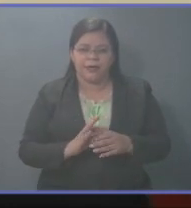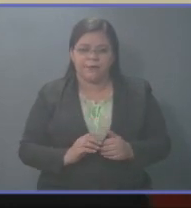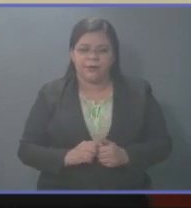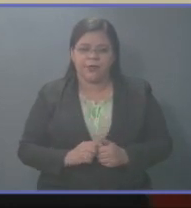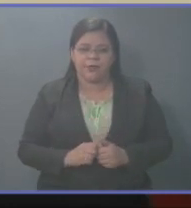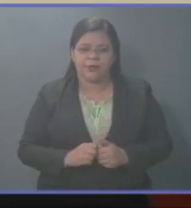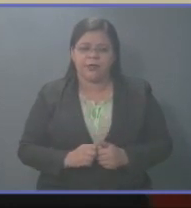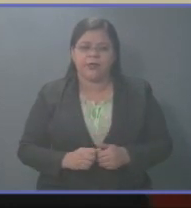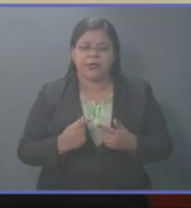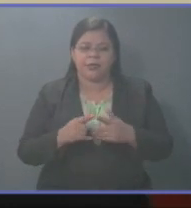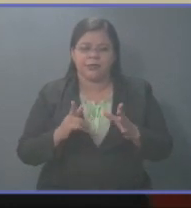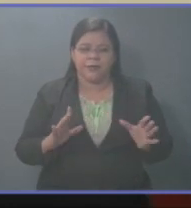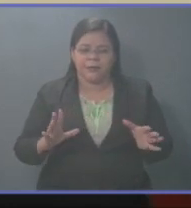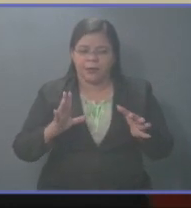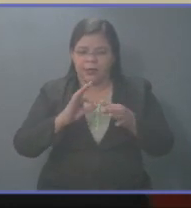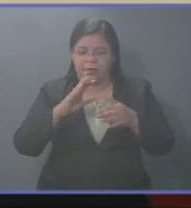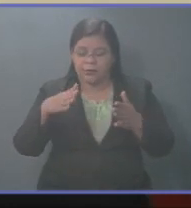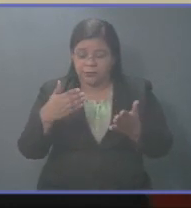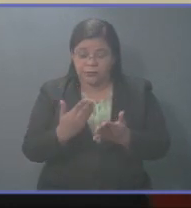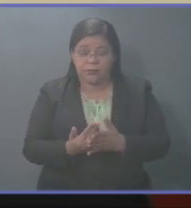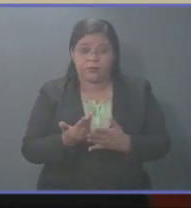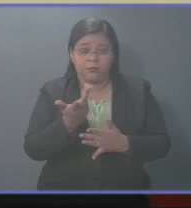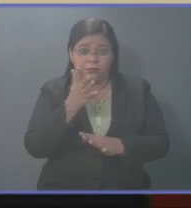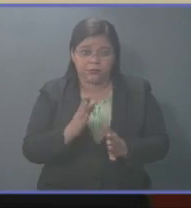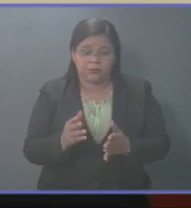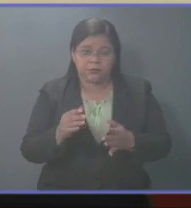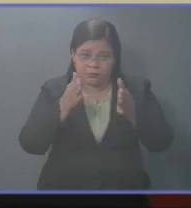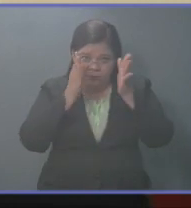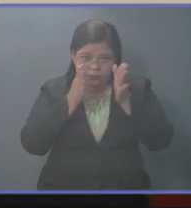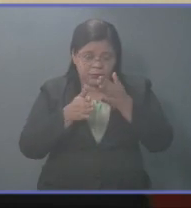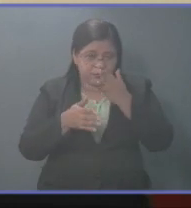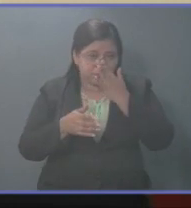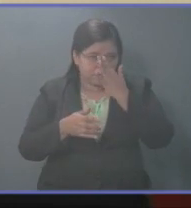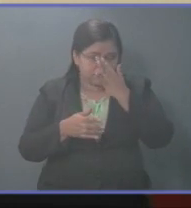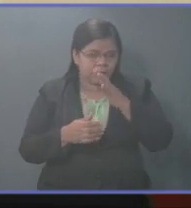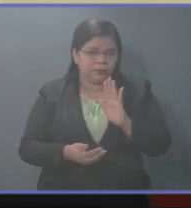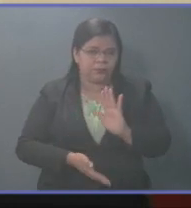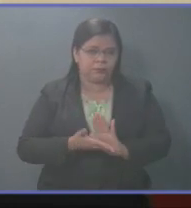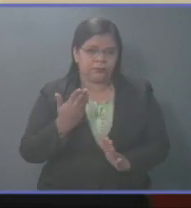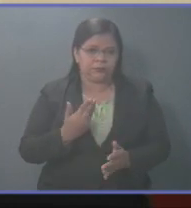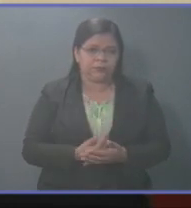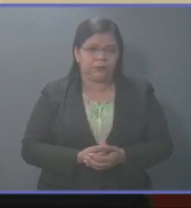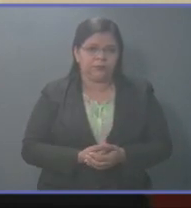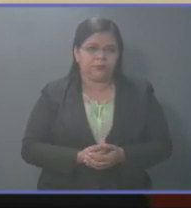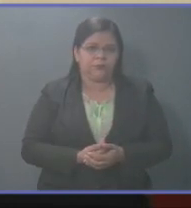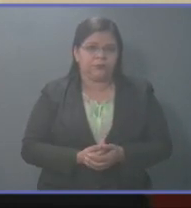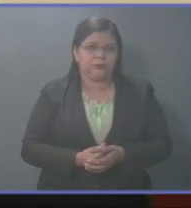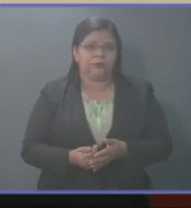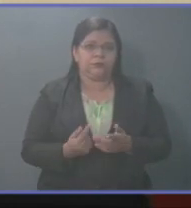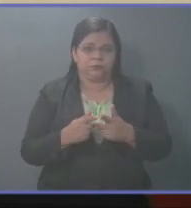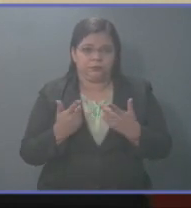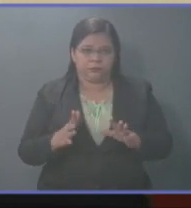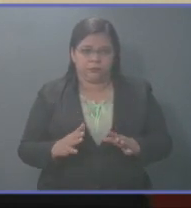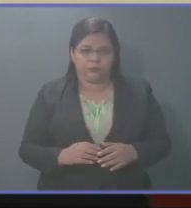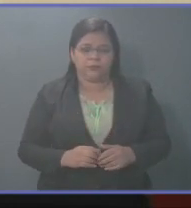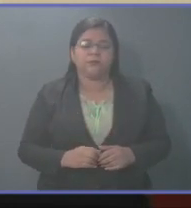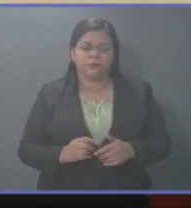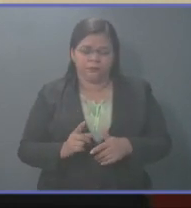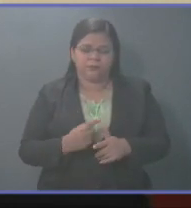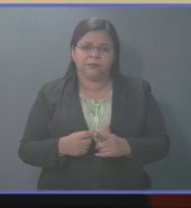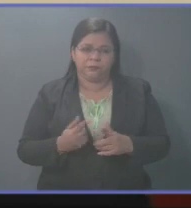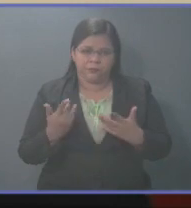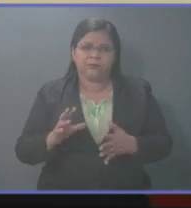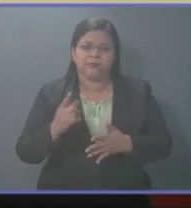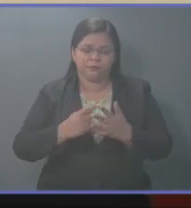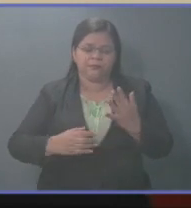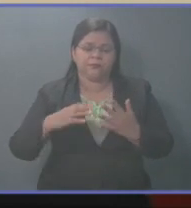fundamentales a la vida, a la integración física y psíquica, a la libertad y demás categorías esenciales que la Constitución